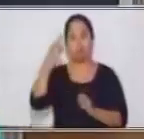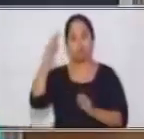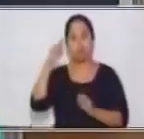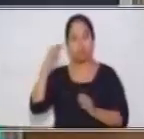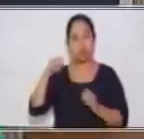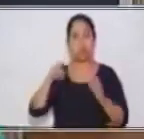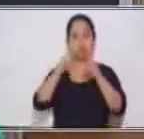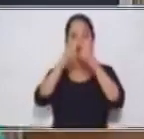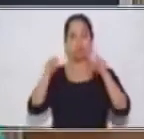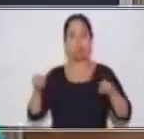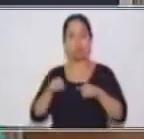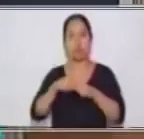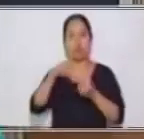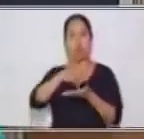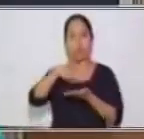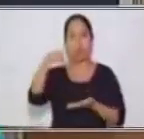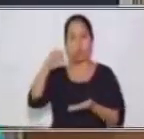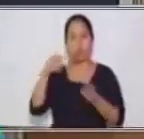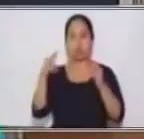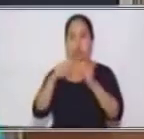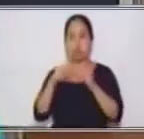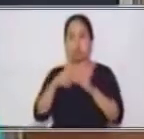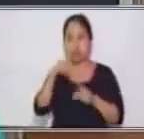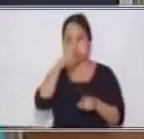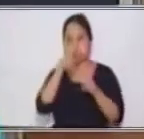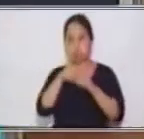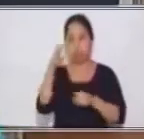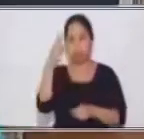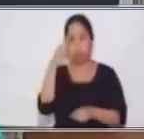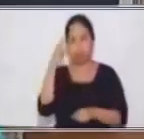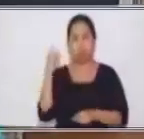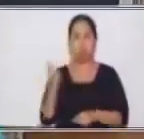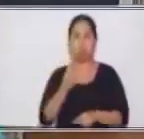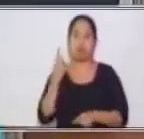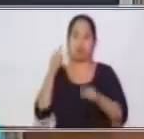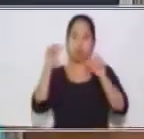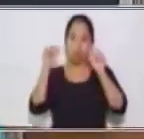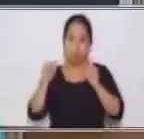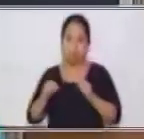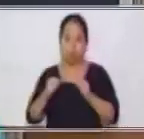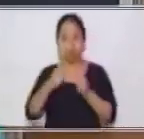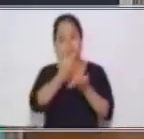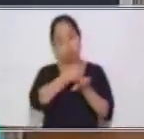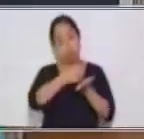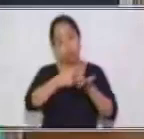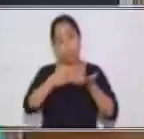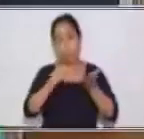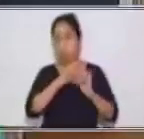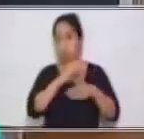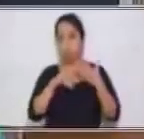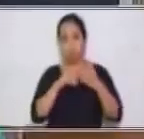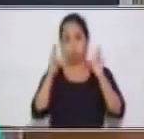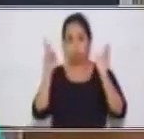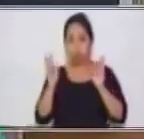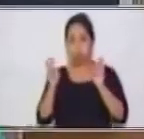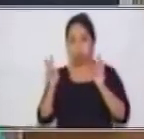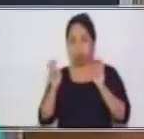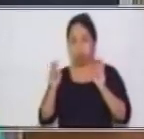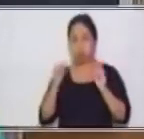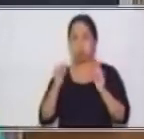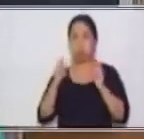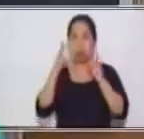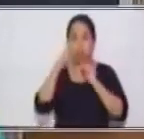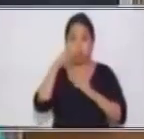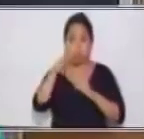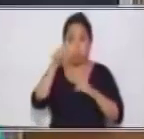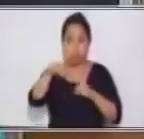conocidas. También te recuerdo que es muy importante que puedas tomar nota de cada uno de los temas que estamos desarrollando y